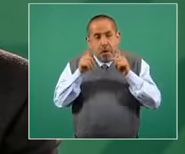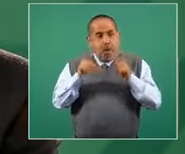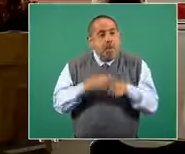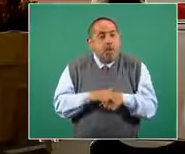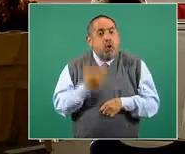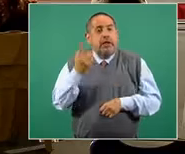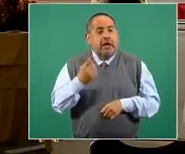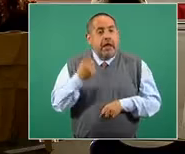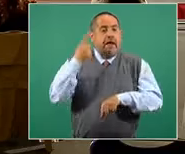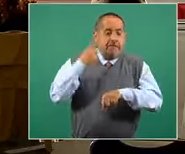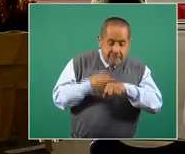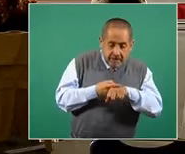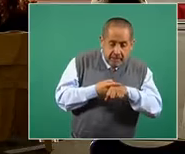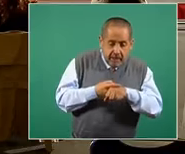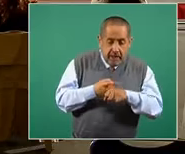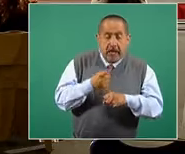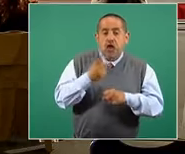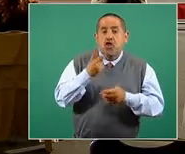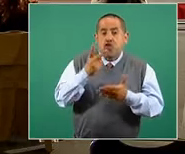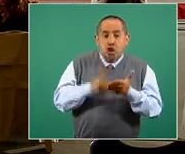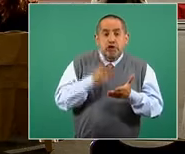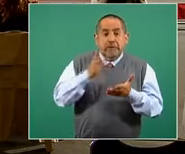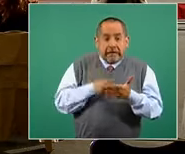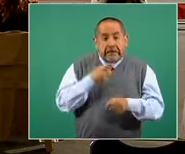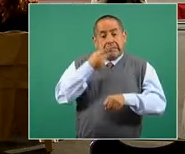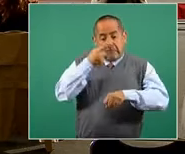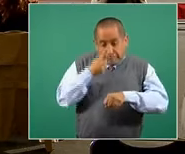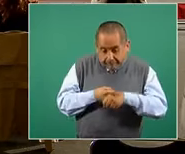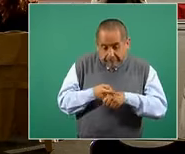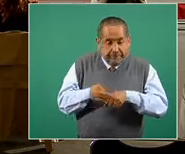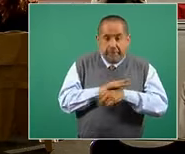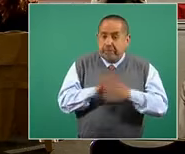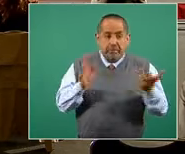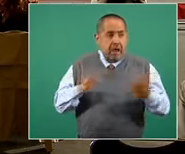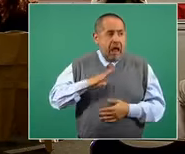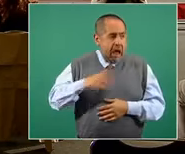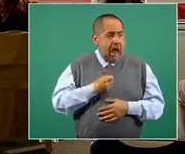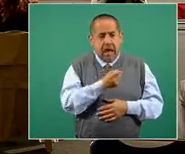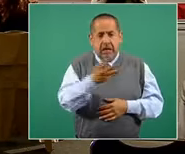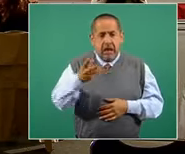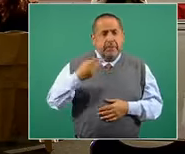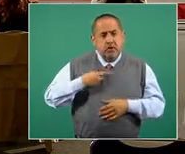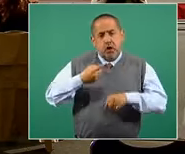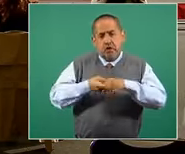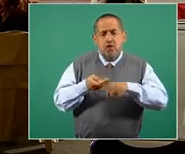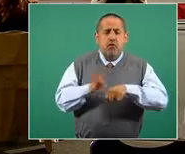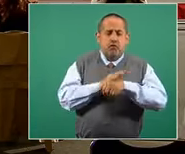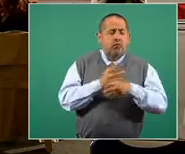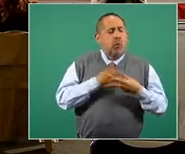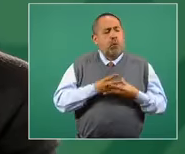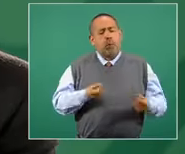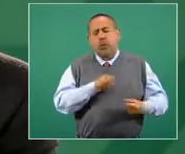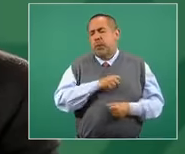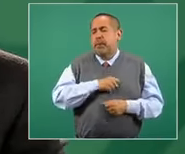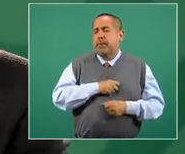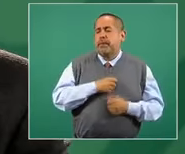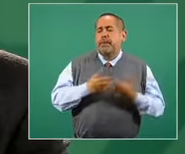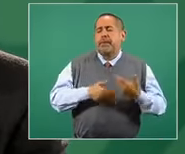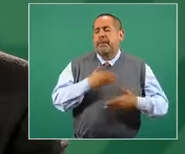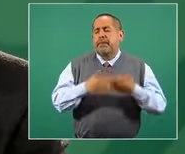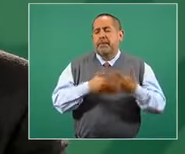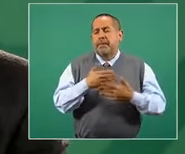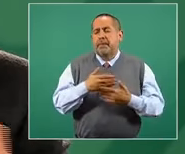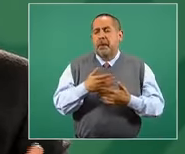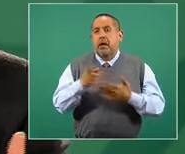única. Es un fenómeno real, sí puede haber personas que tuvieron COVID y meses después vuelven a tener